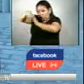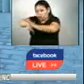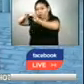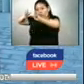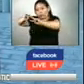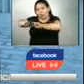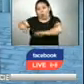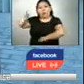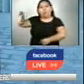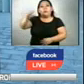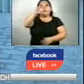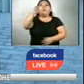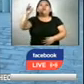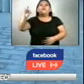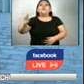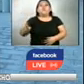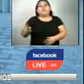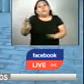Laboratorio Incidencia en Costa Rica.